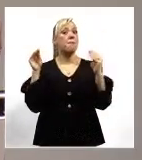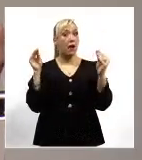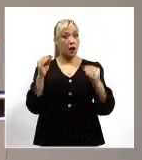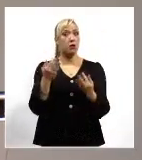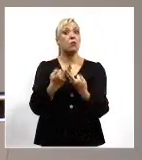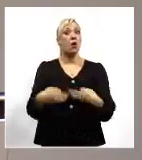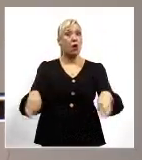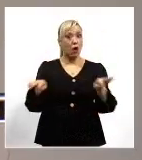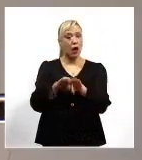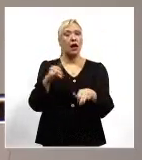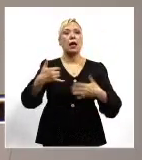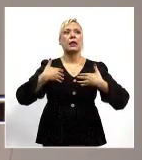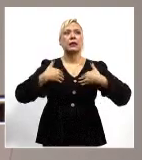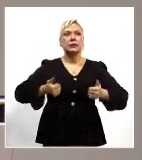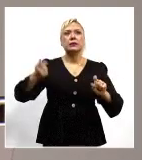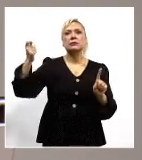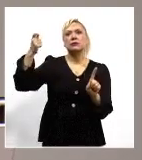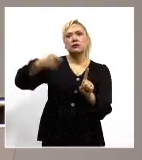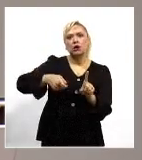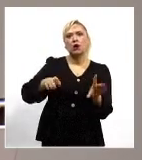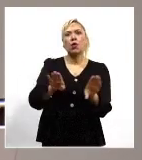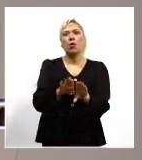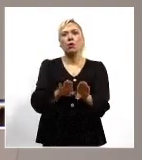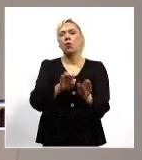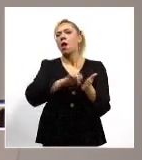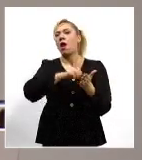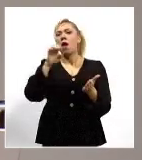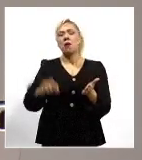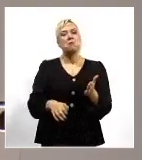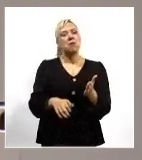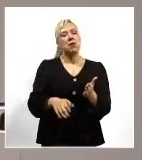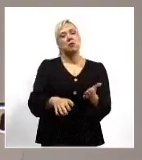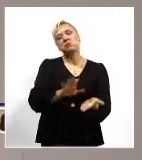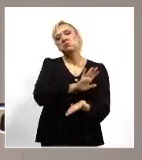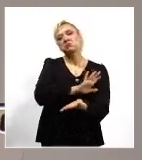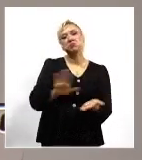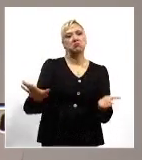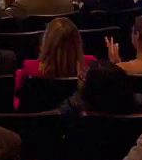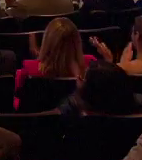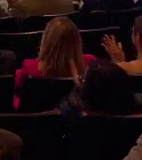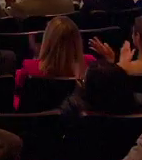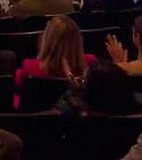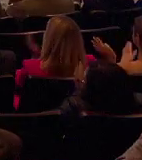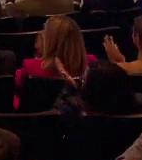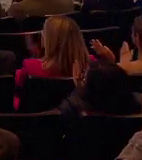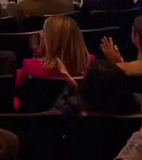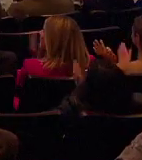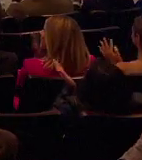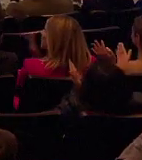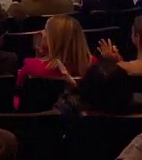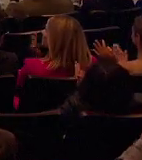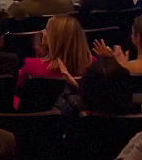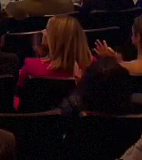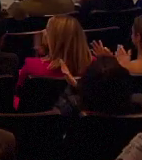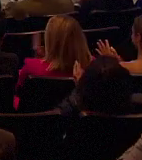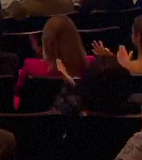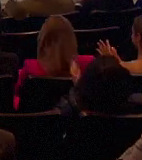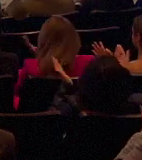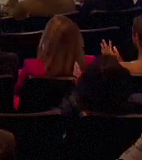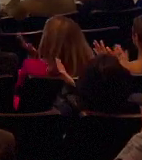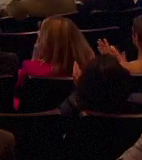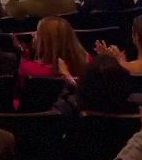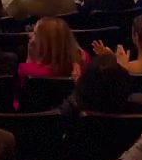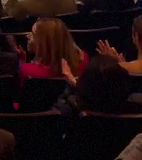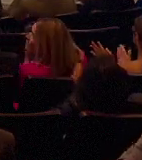para entender el significado de figuras procesales como la suspensión y la ejecución de la sentencia. Para el canal del Poder Judicial de la